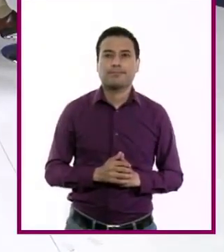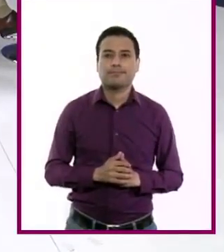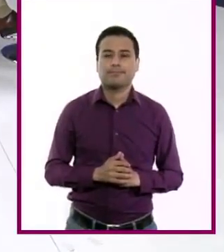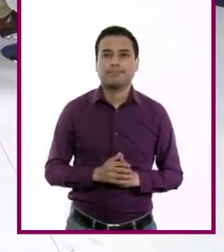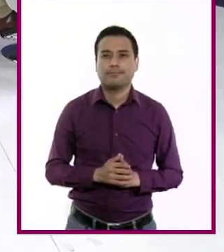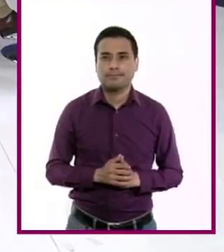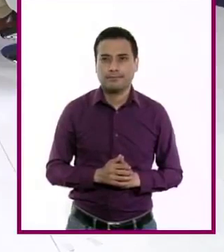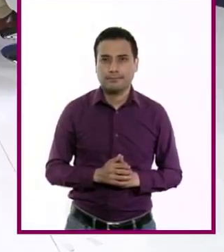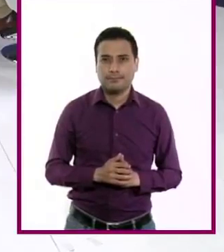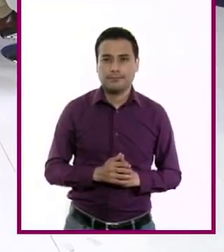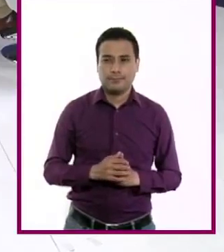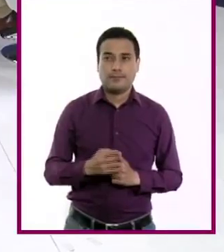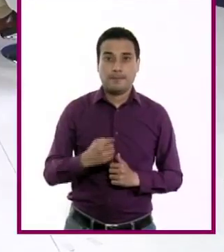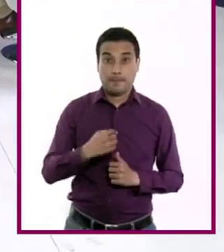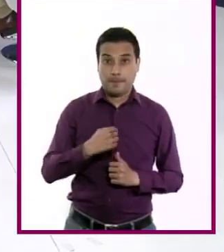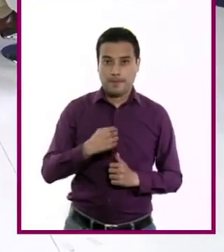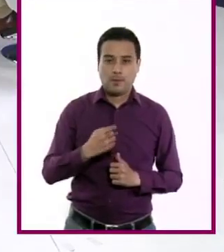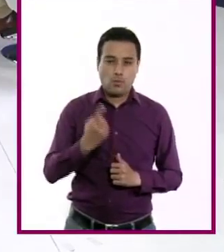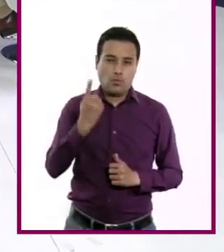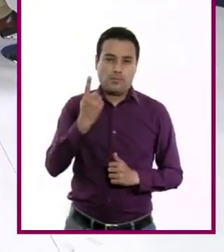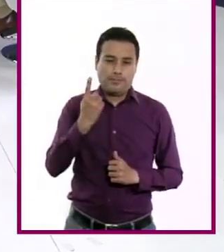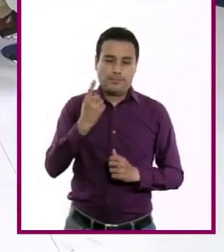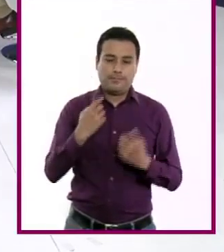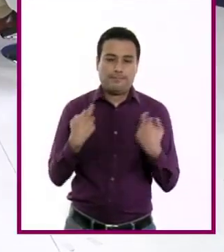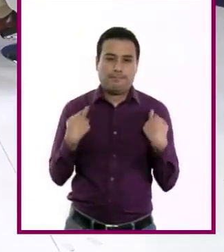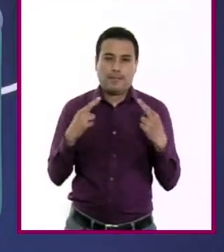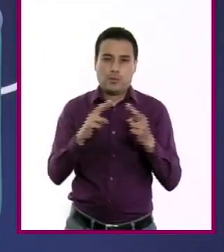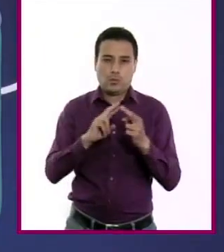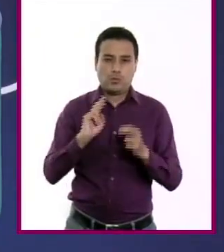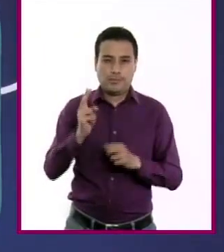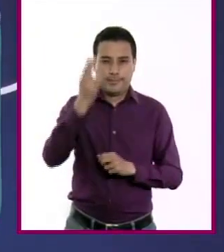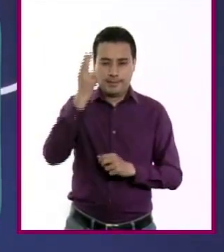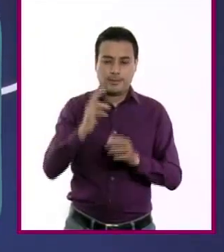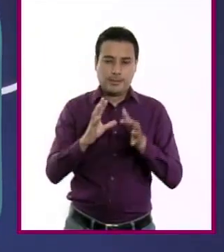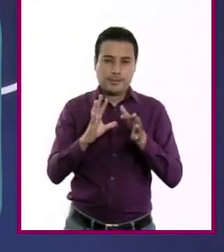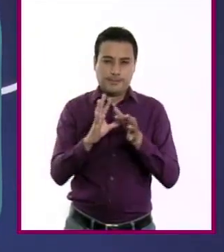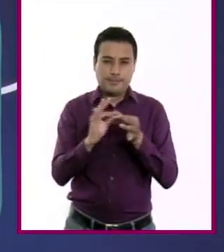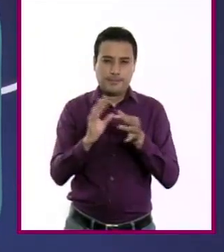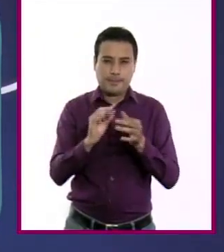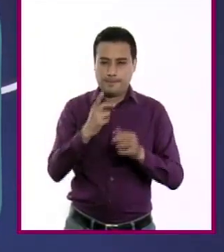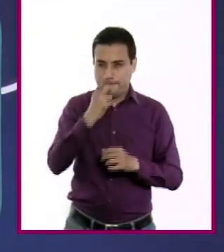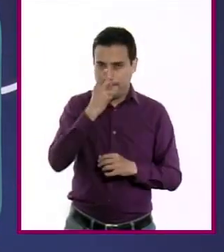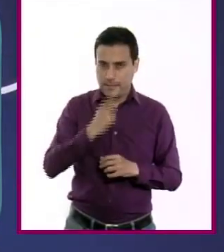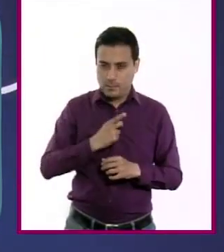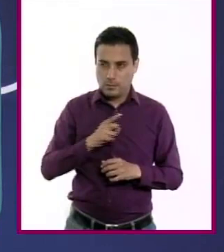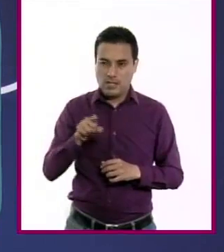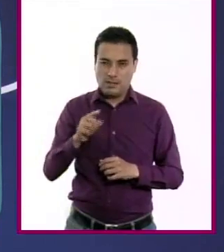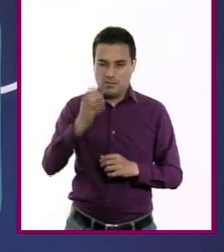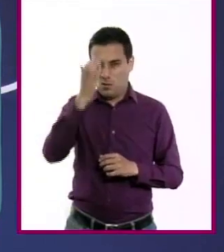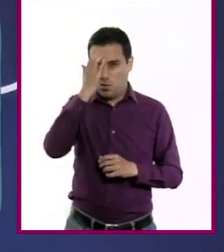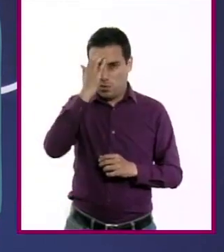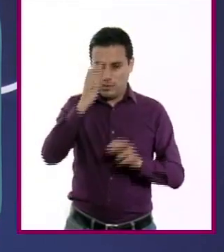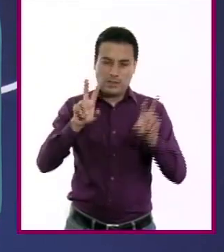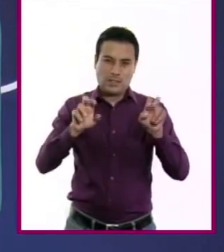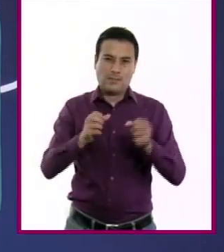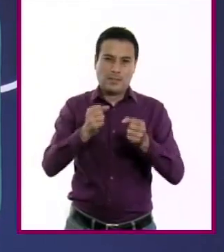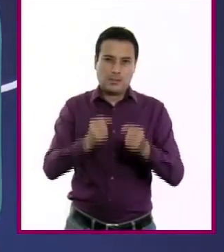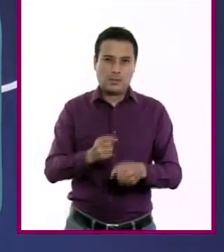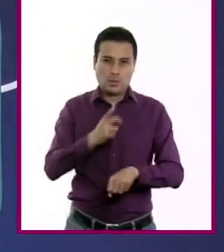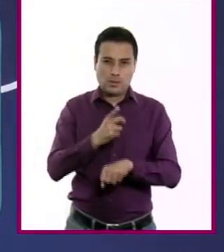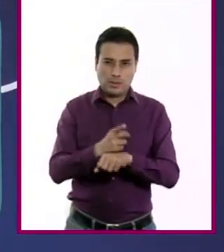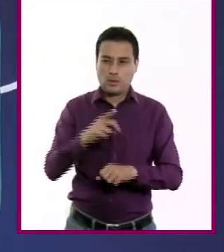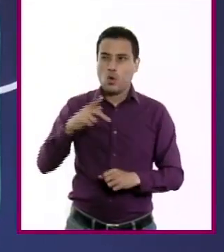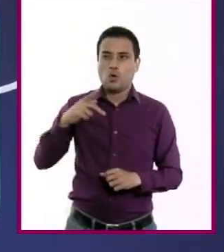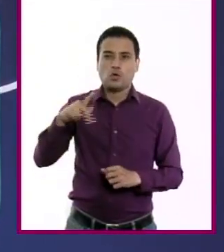Esto no lo hice yo. En la universidad me platicó una vez un profesor. Él se dedica directamente a la uh-huh. seguridad. Los contrataron a su empresa